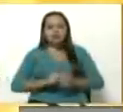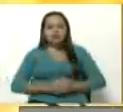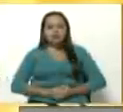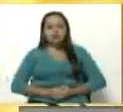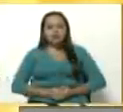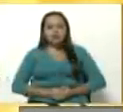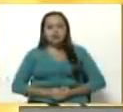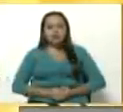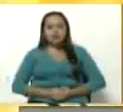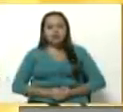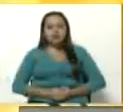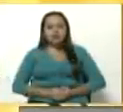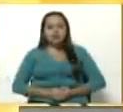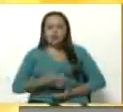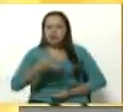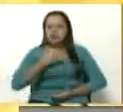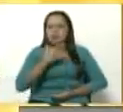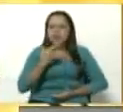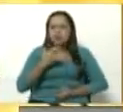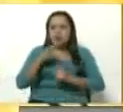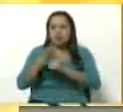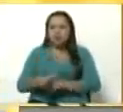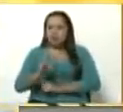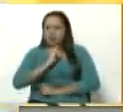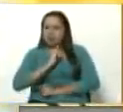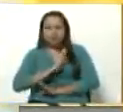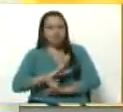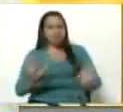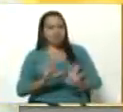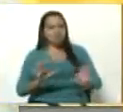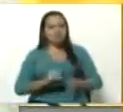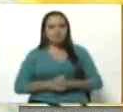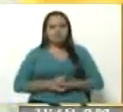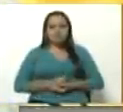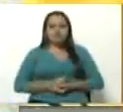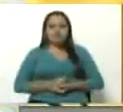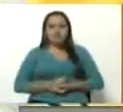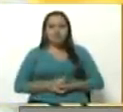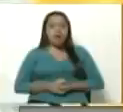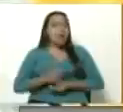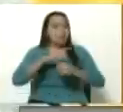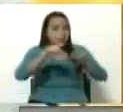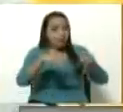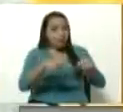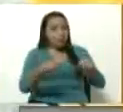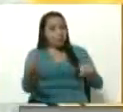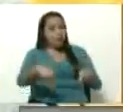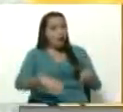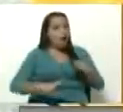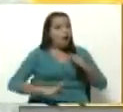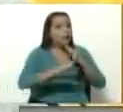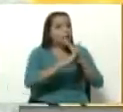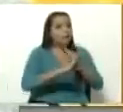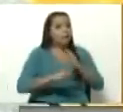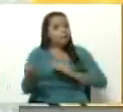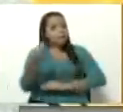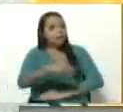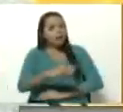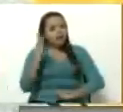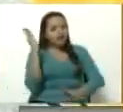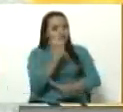nacionalismo, todo lo contrario. Mientras más agresión, mientras más bloqueo, los que venimos del mundo